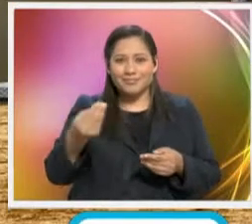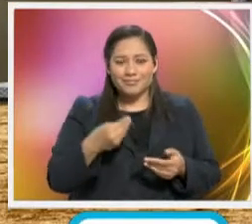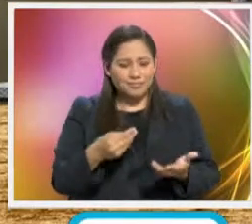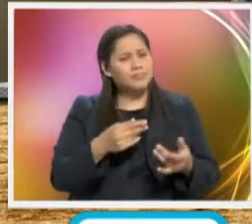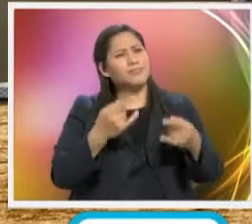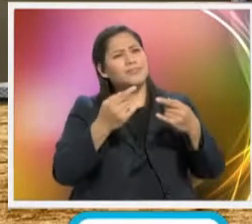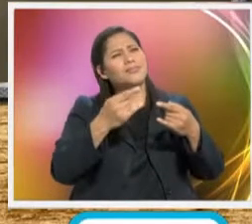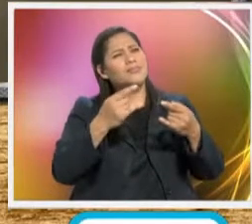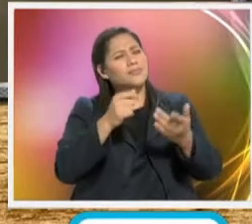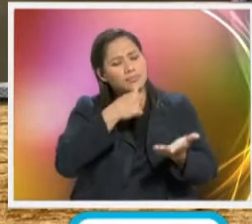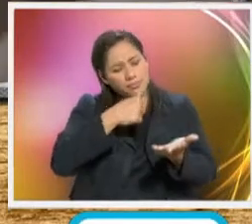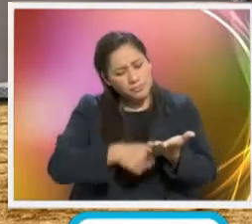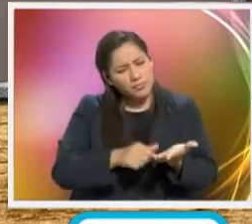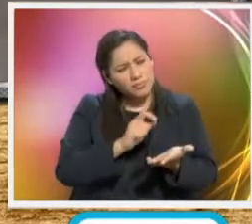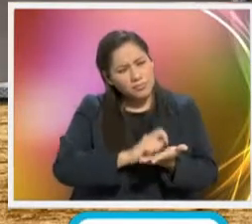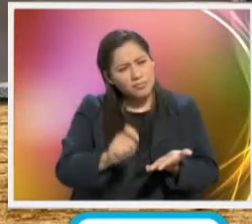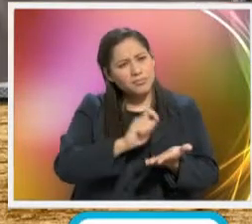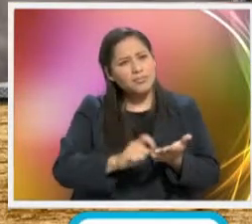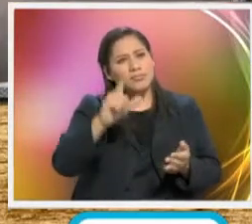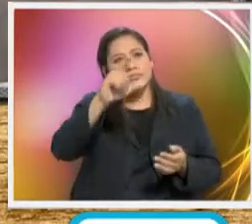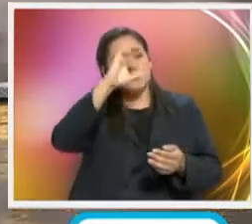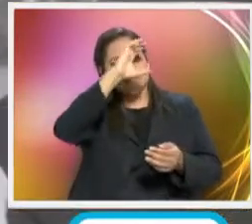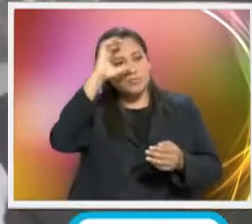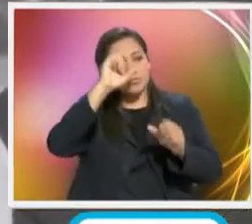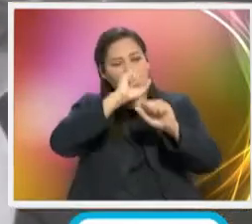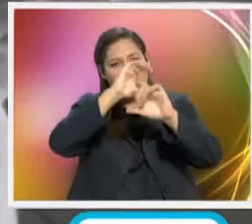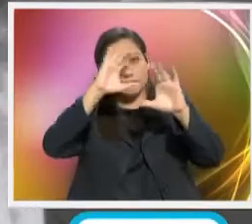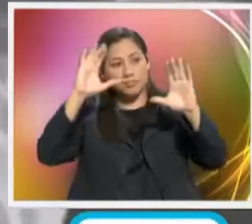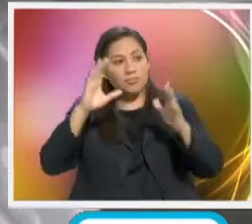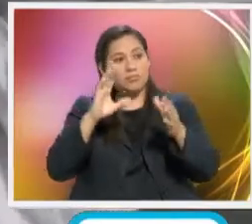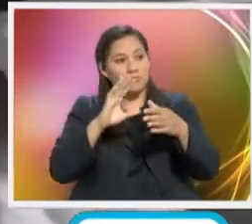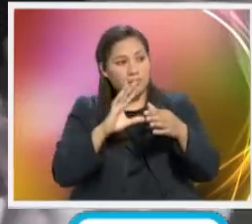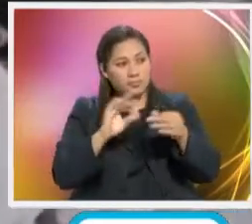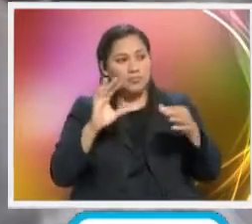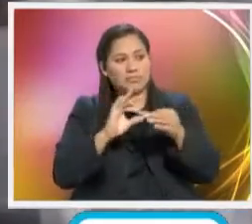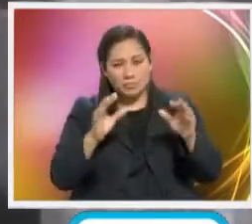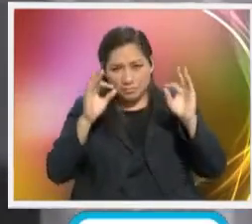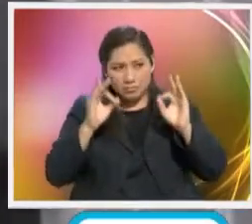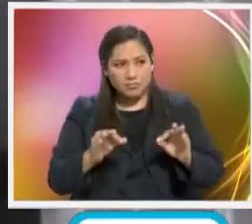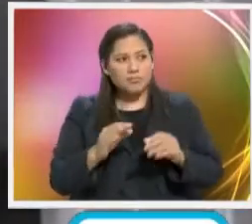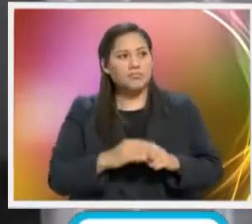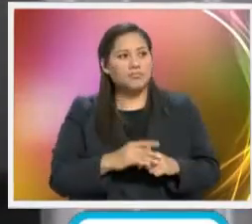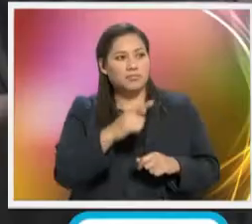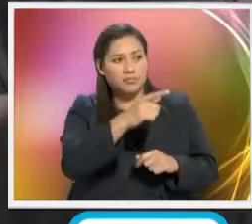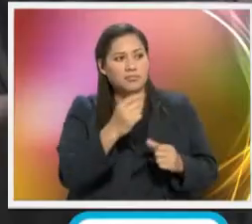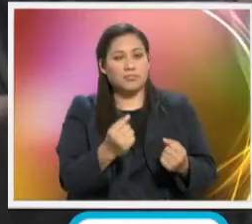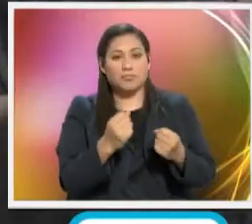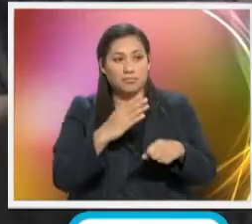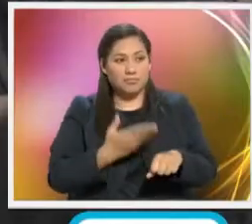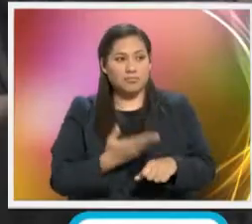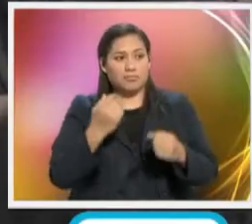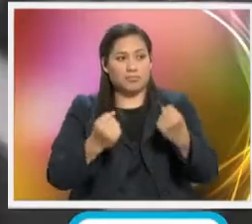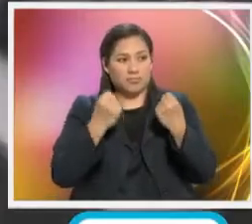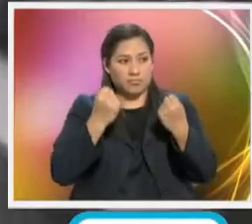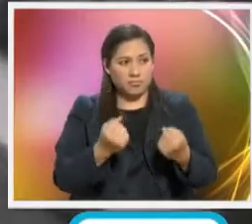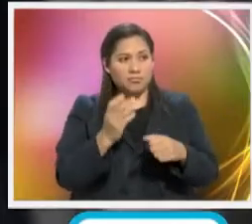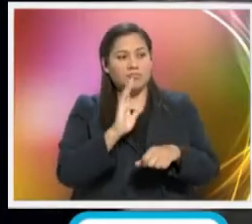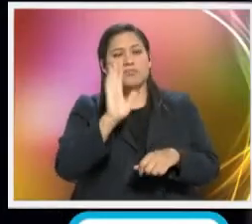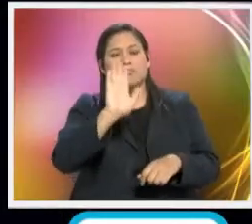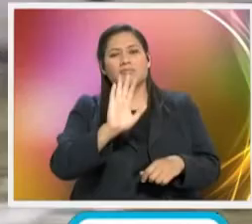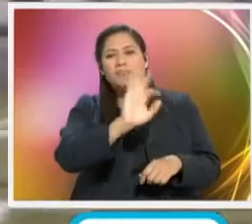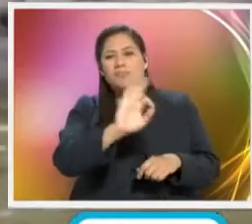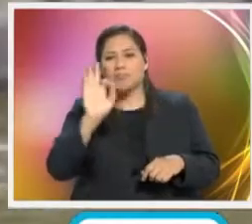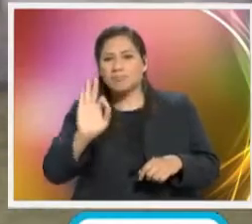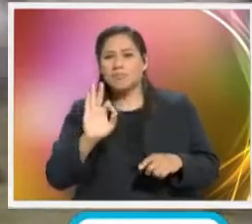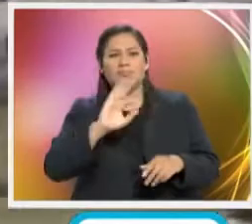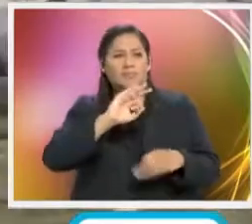las cartas, pero te las están ilustrando. Una película muy detallada en lo visual, una película pues muy intensa, ¿no? Era como la época en donde todo